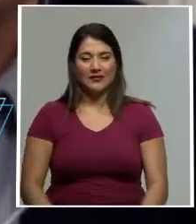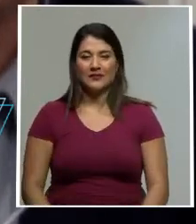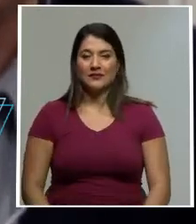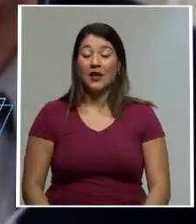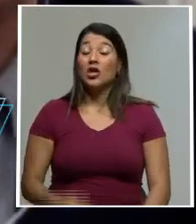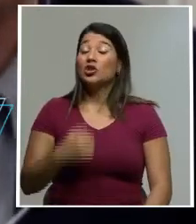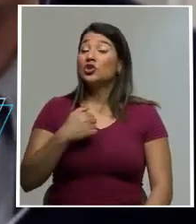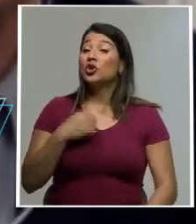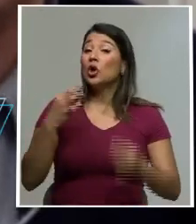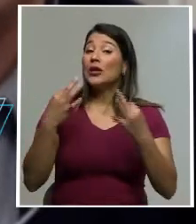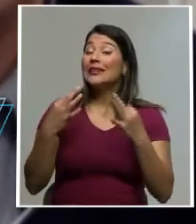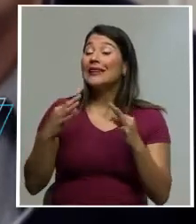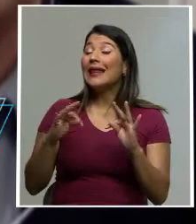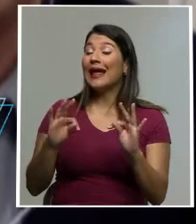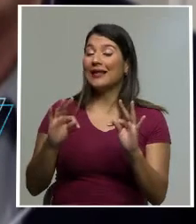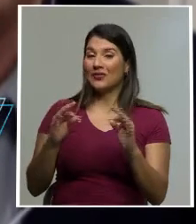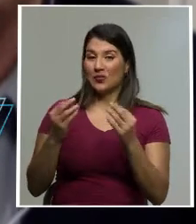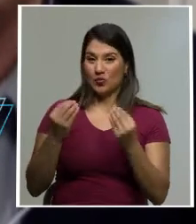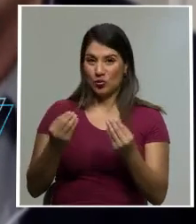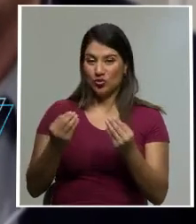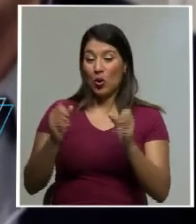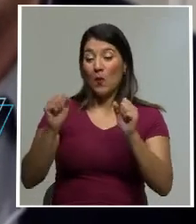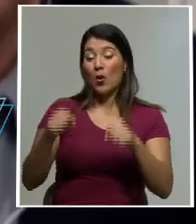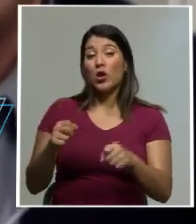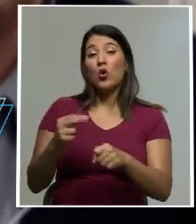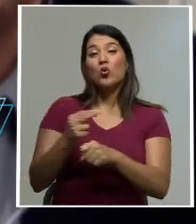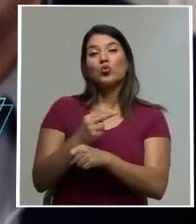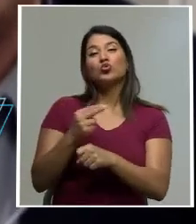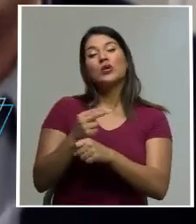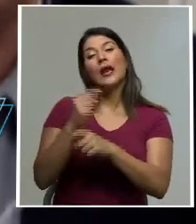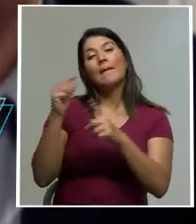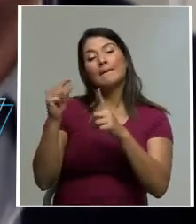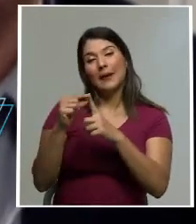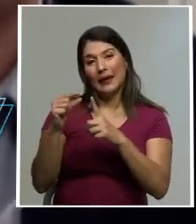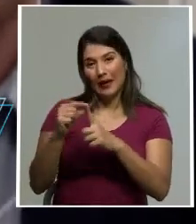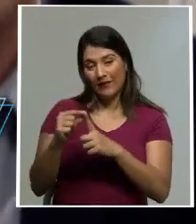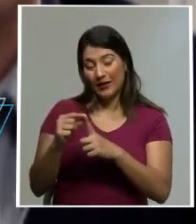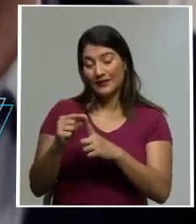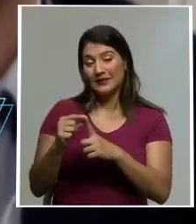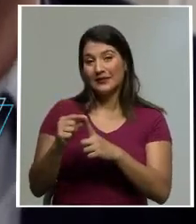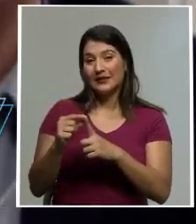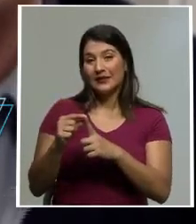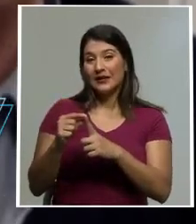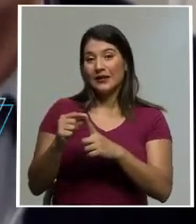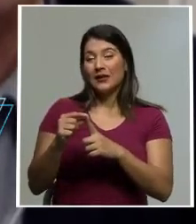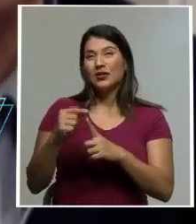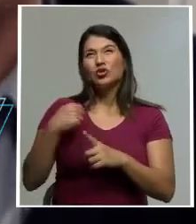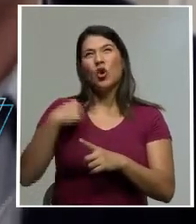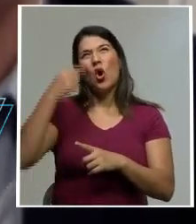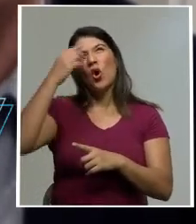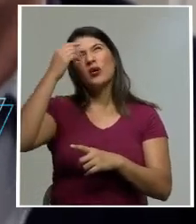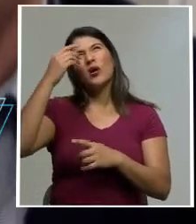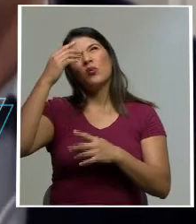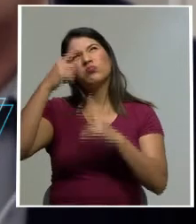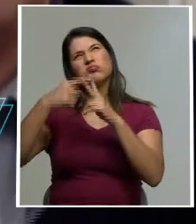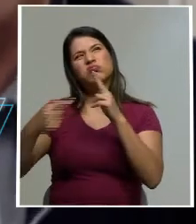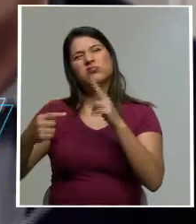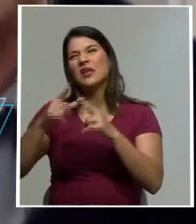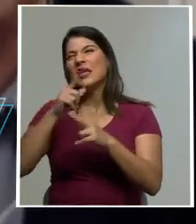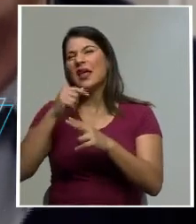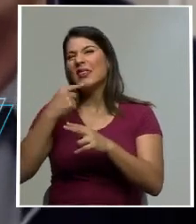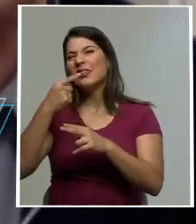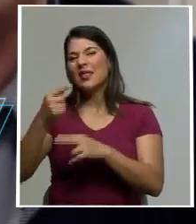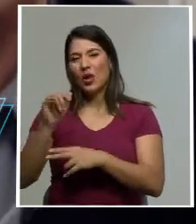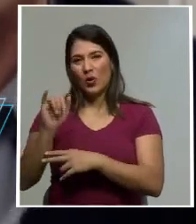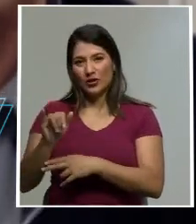Yo trato mucho de usar un lenguaje, se me baja quién lo dijo, pero desde que era